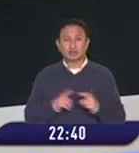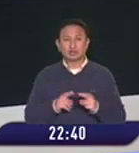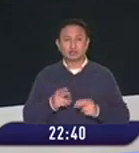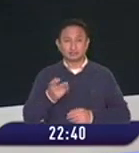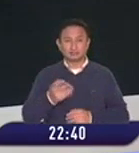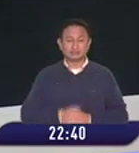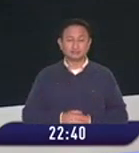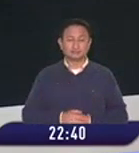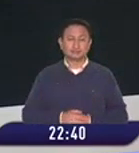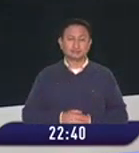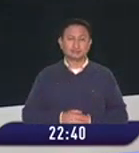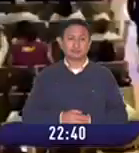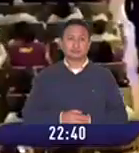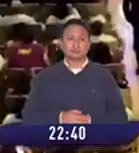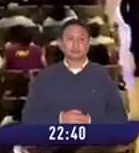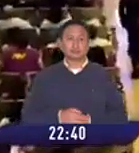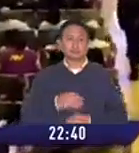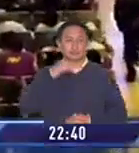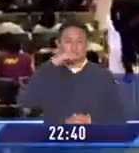su recorrido.